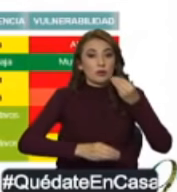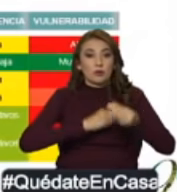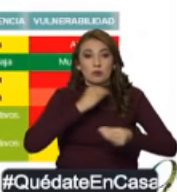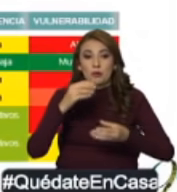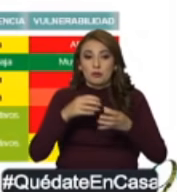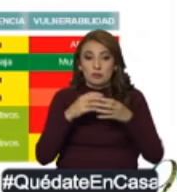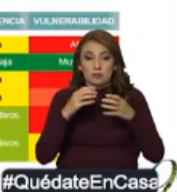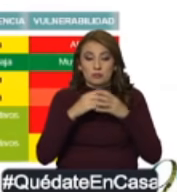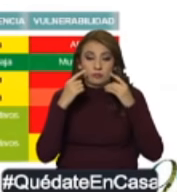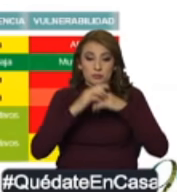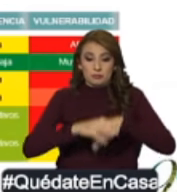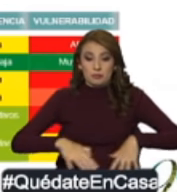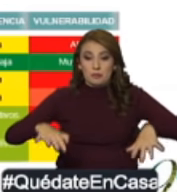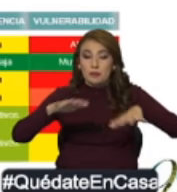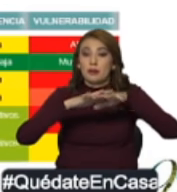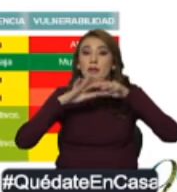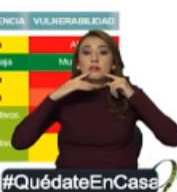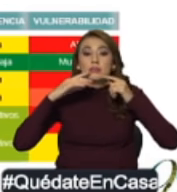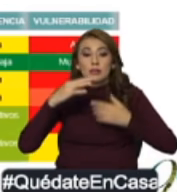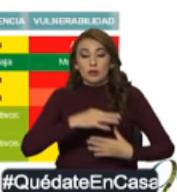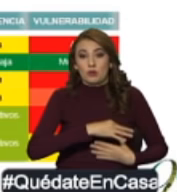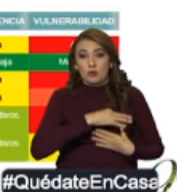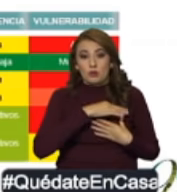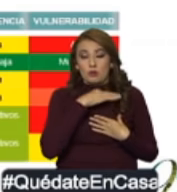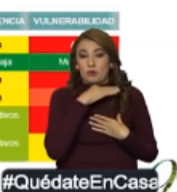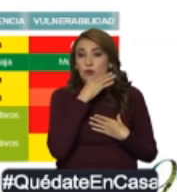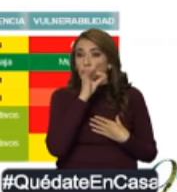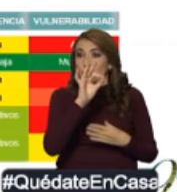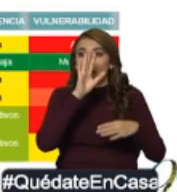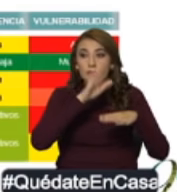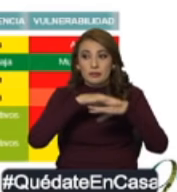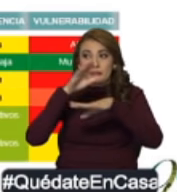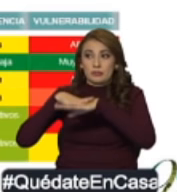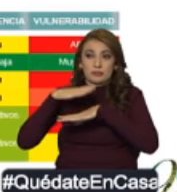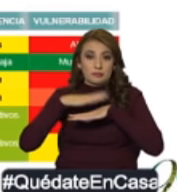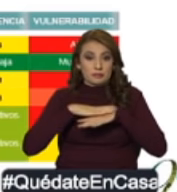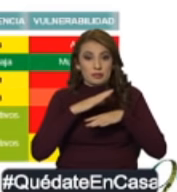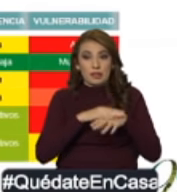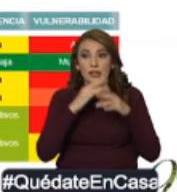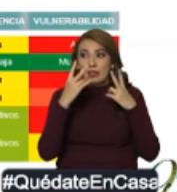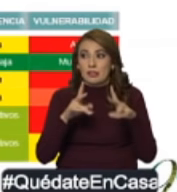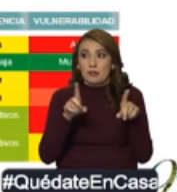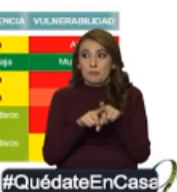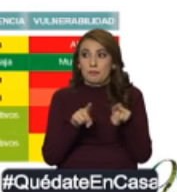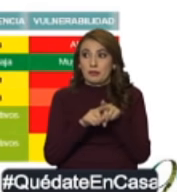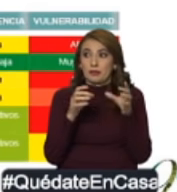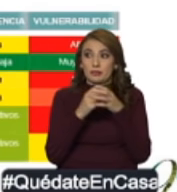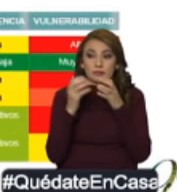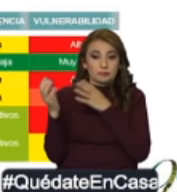de cantones que están infectados por COVID y de cantones que están interconectados